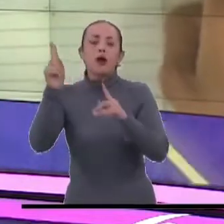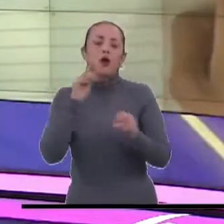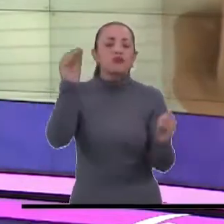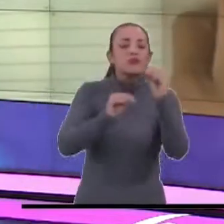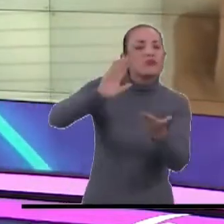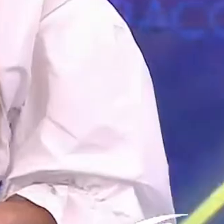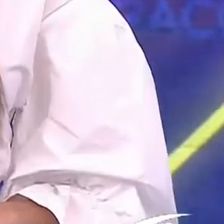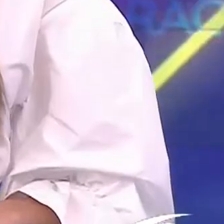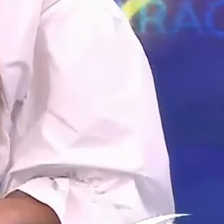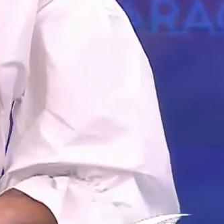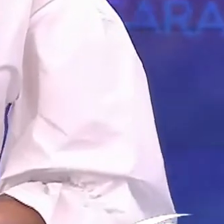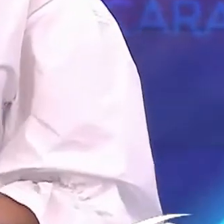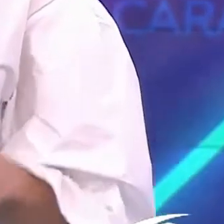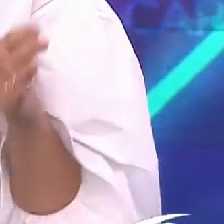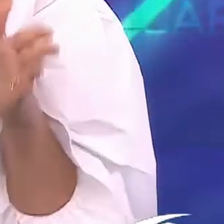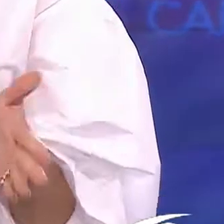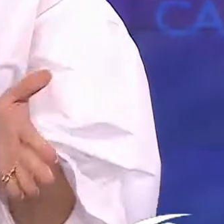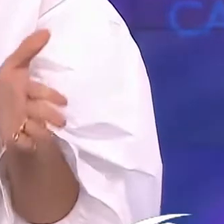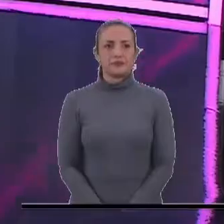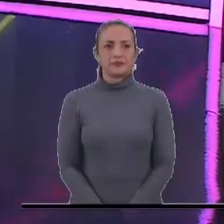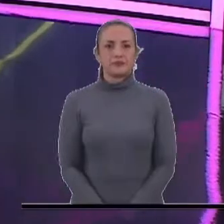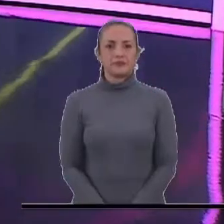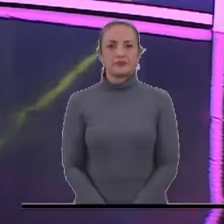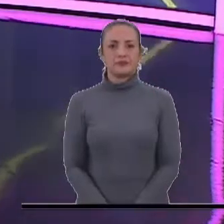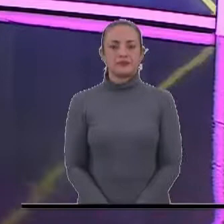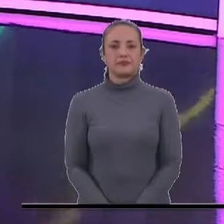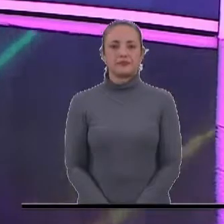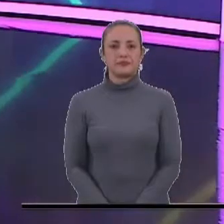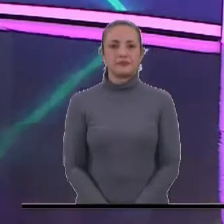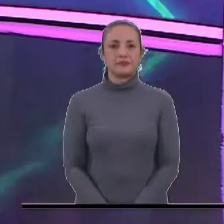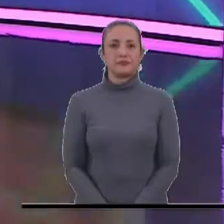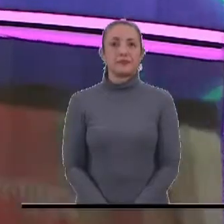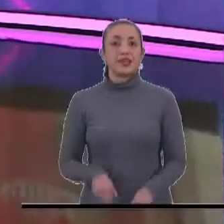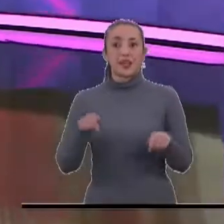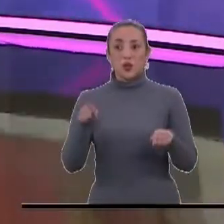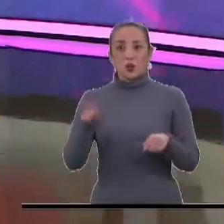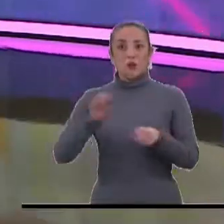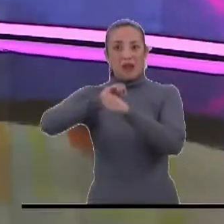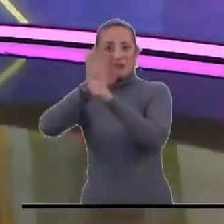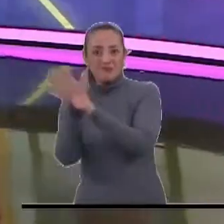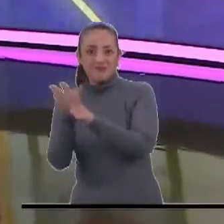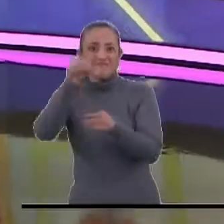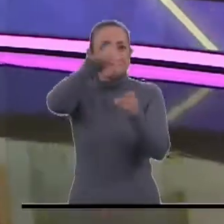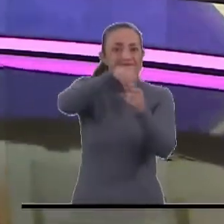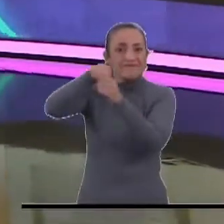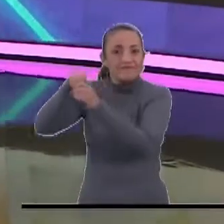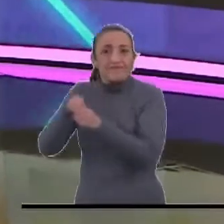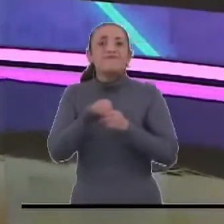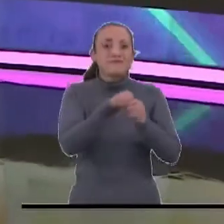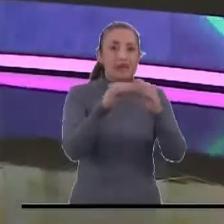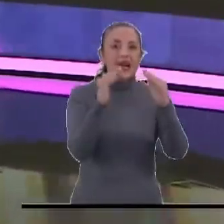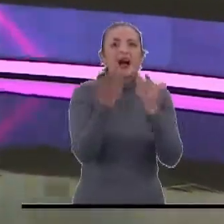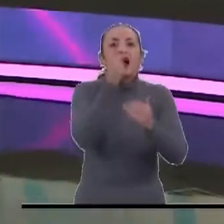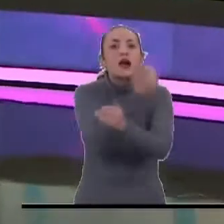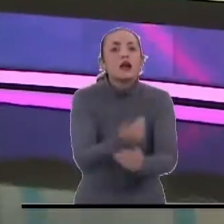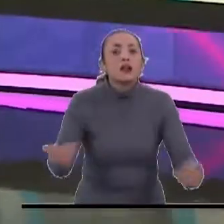aprendices de idiomas. La curva tiene que... En estos días de cuarentena, los libros se han convertido en los compañeros de muchos